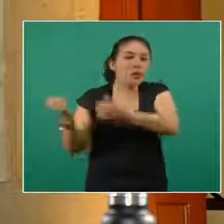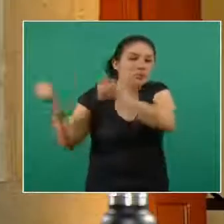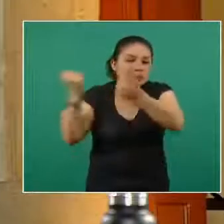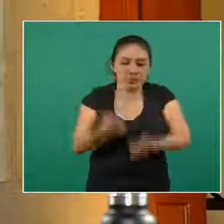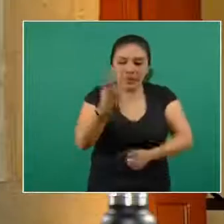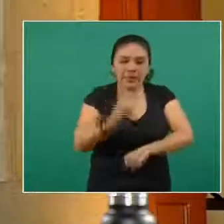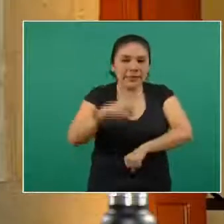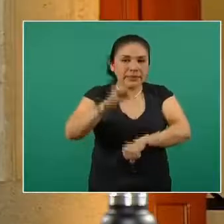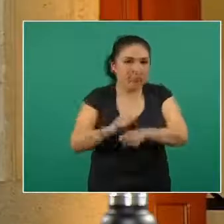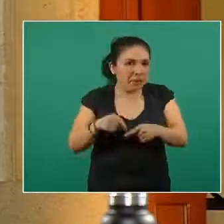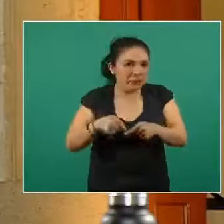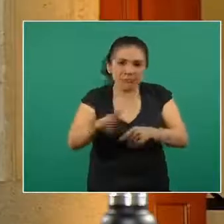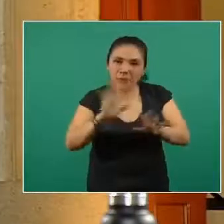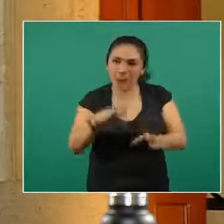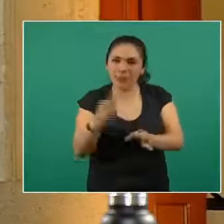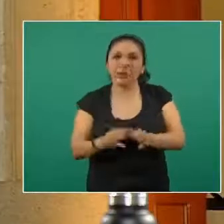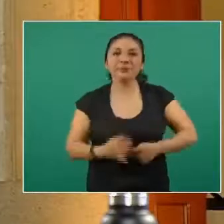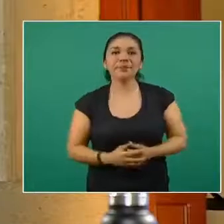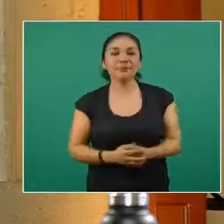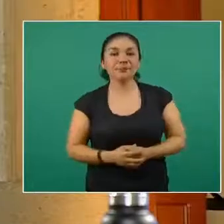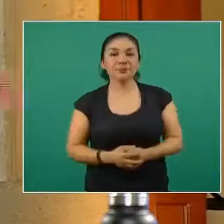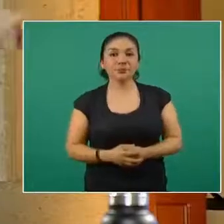de esta semana. La siguiente, por favor.